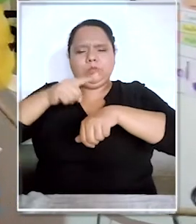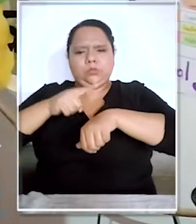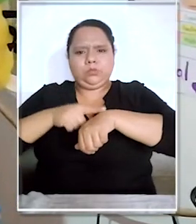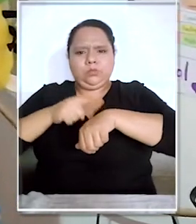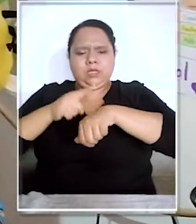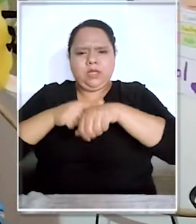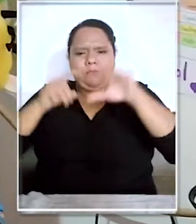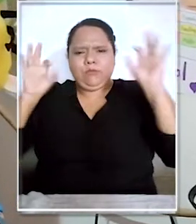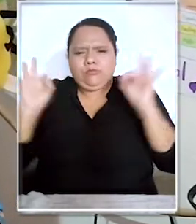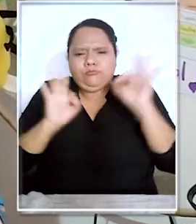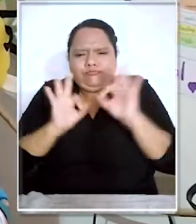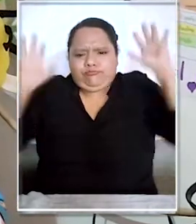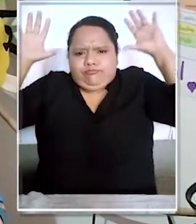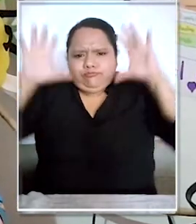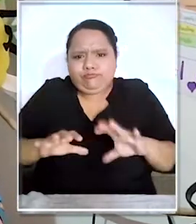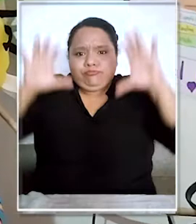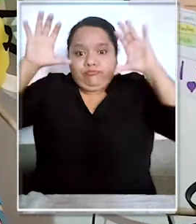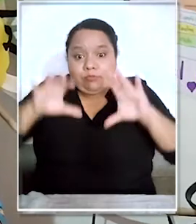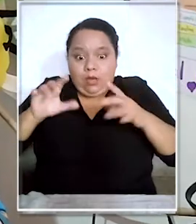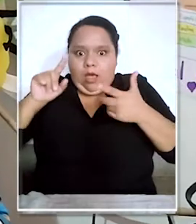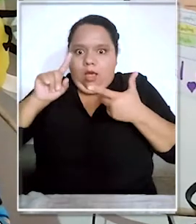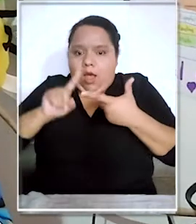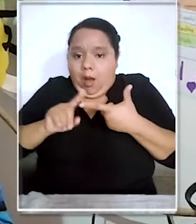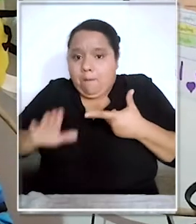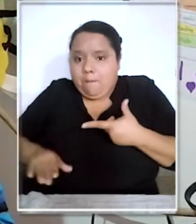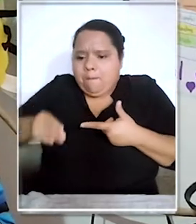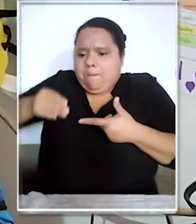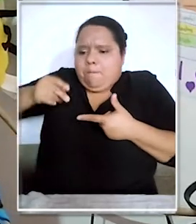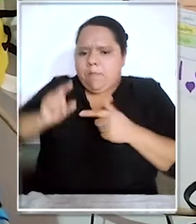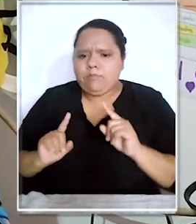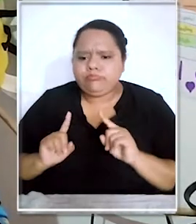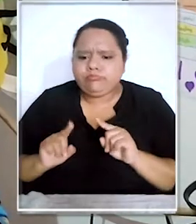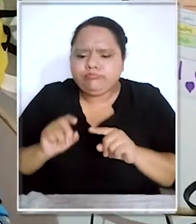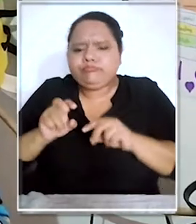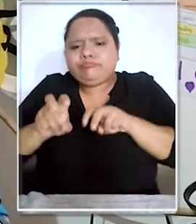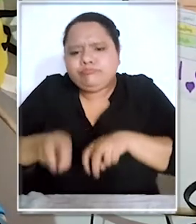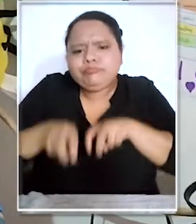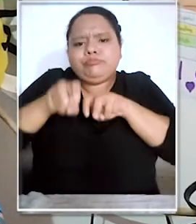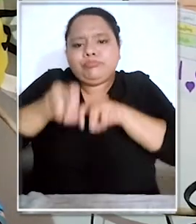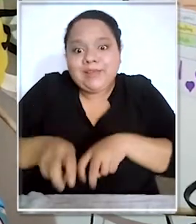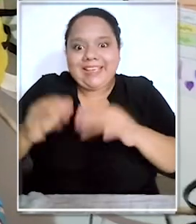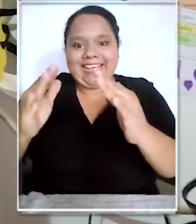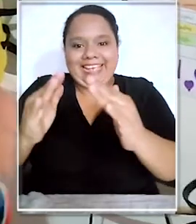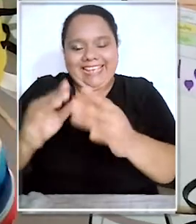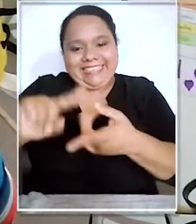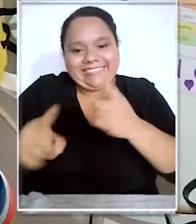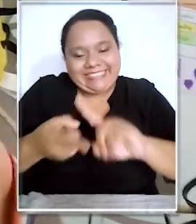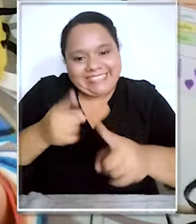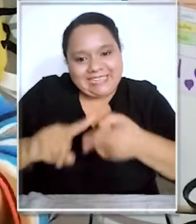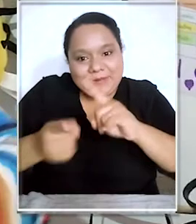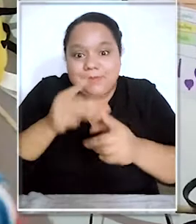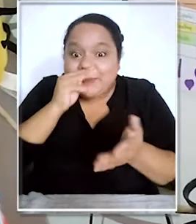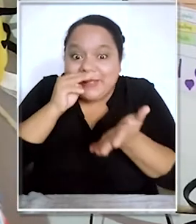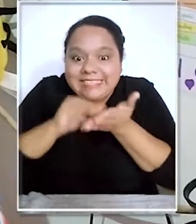temblando de frío a la casa de su amigo el Cuche. Este le dio un café caliente y le dijo, ¡Leca,